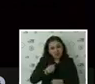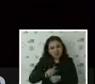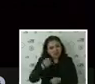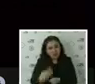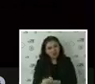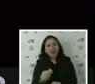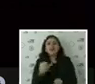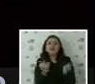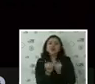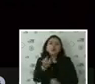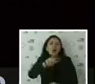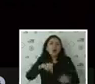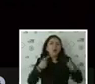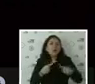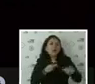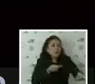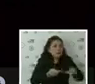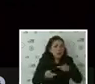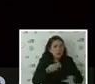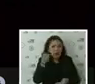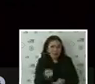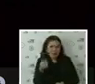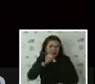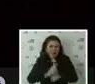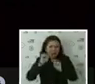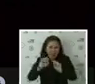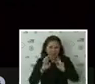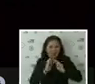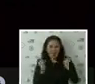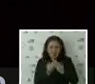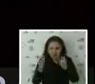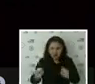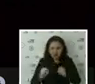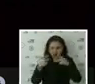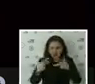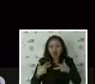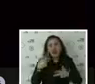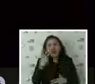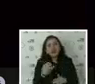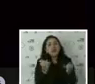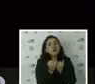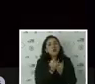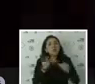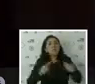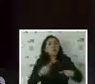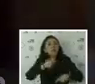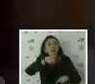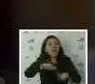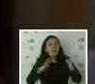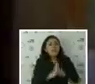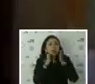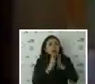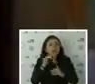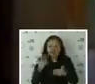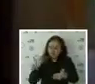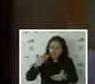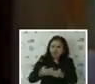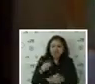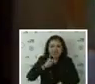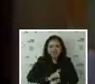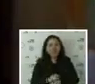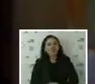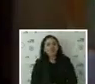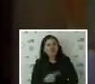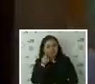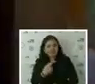por supuesto a todos los organizadores de este evento y pues a los que han estado participando hasta ahora.